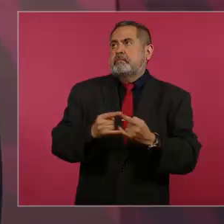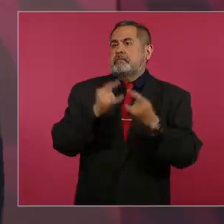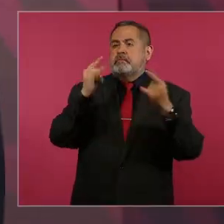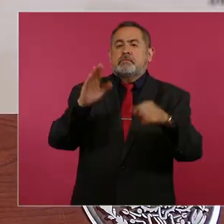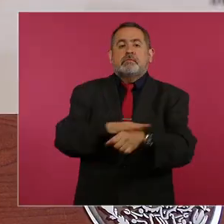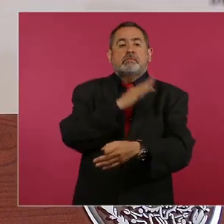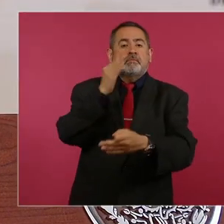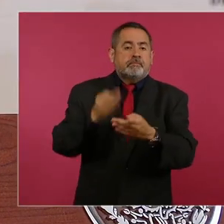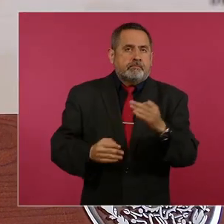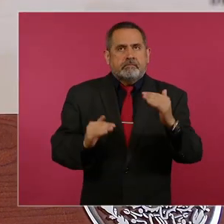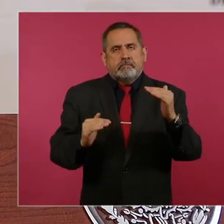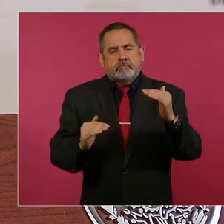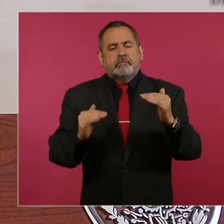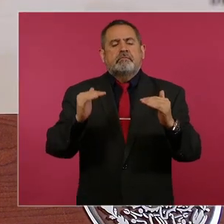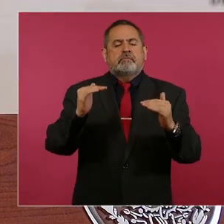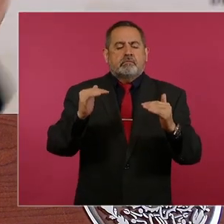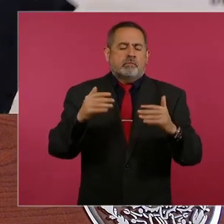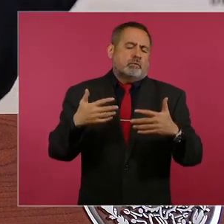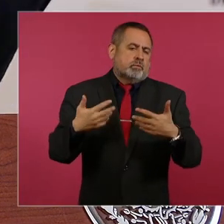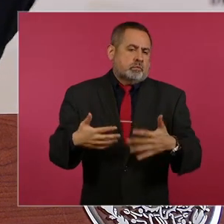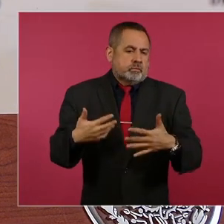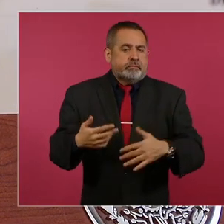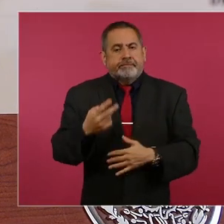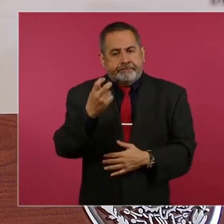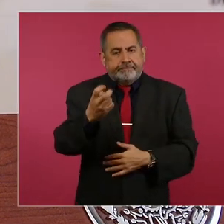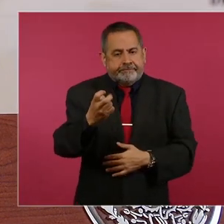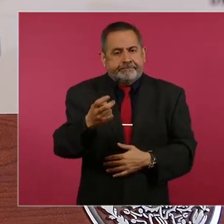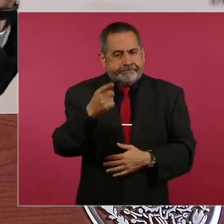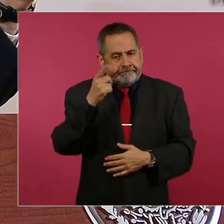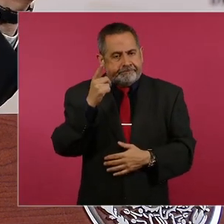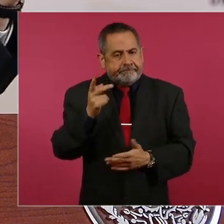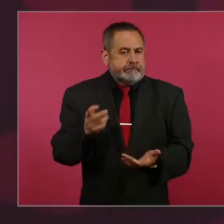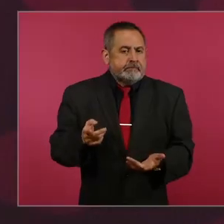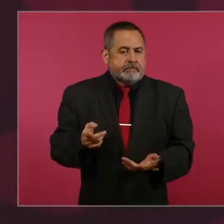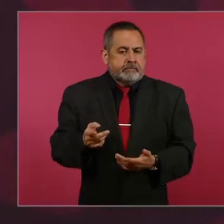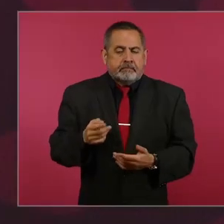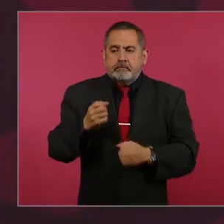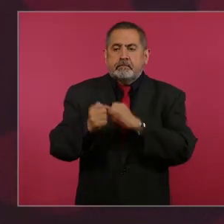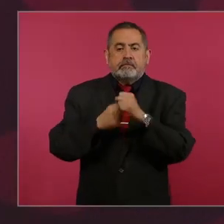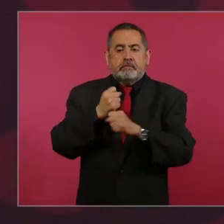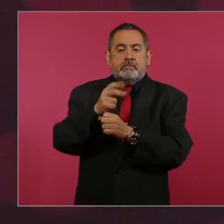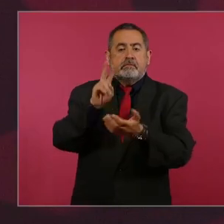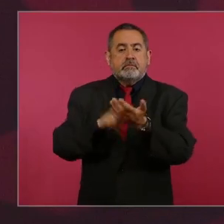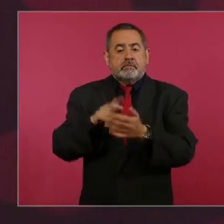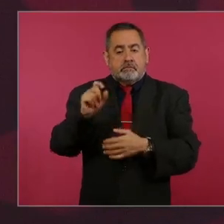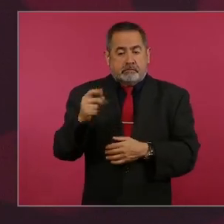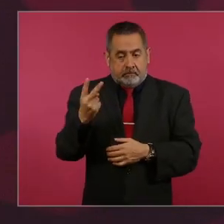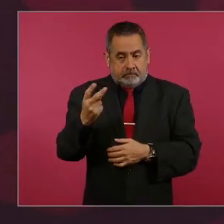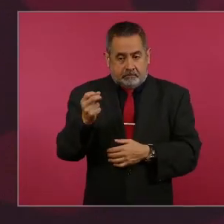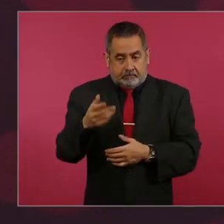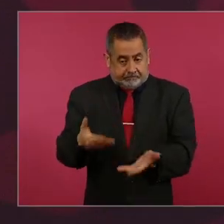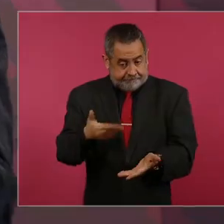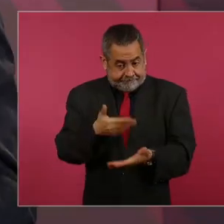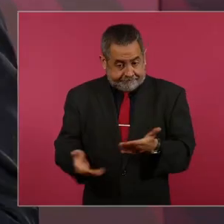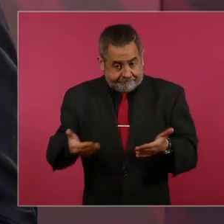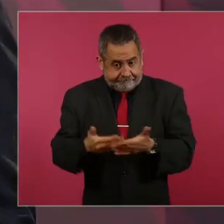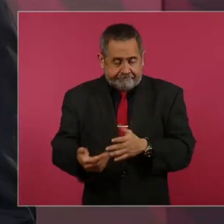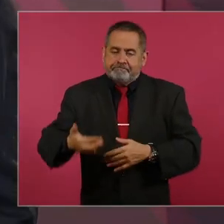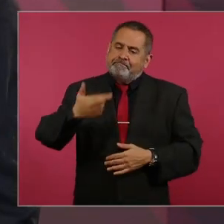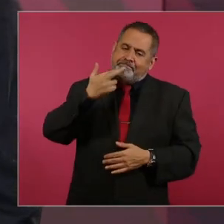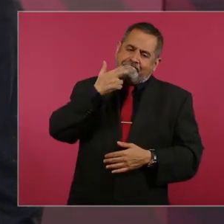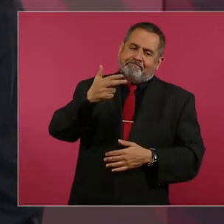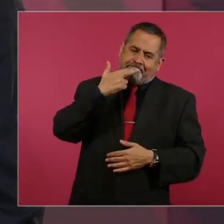eso en el 2022. Hoy más,